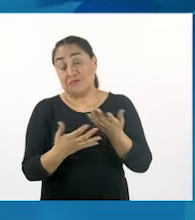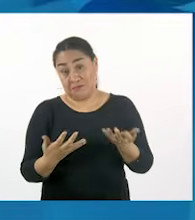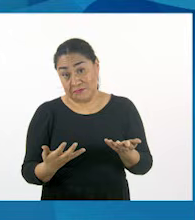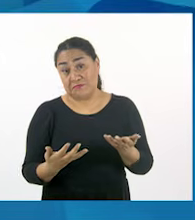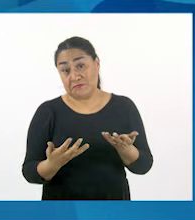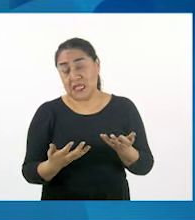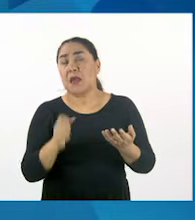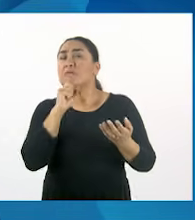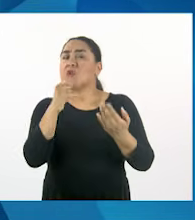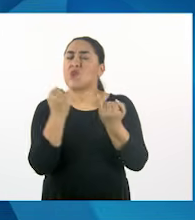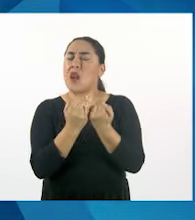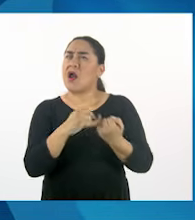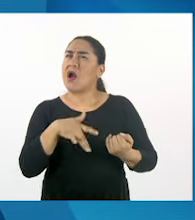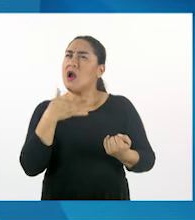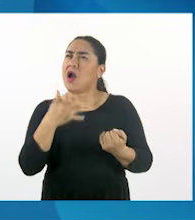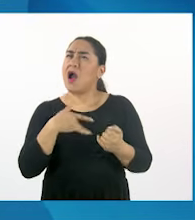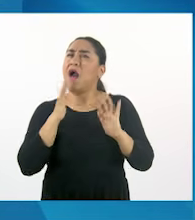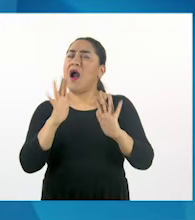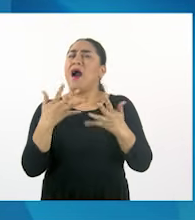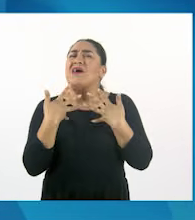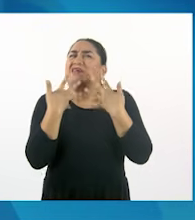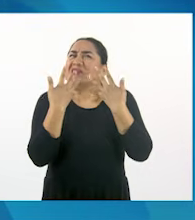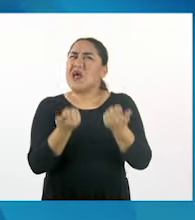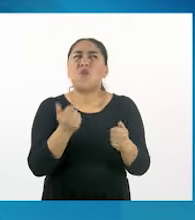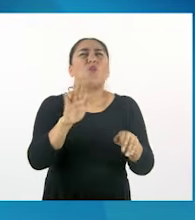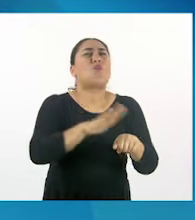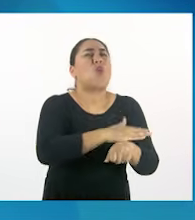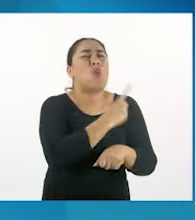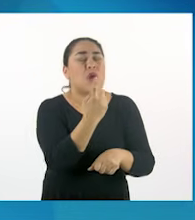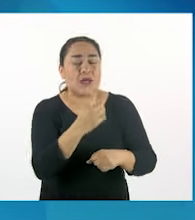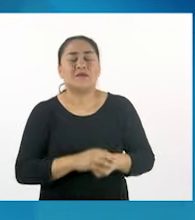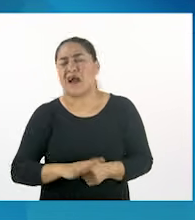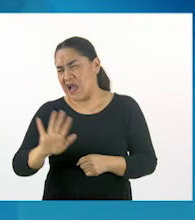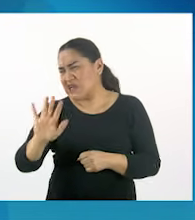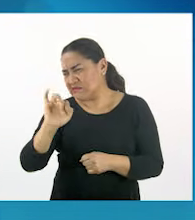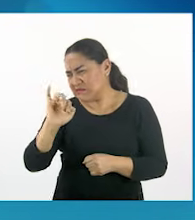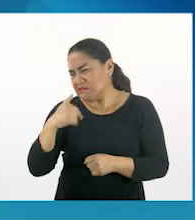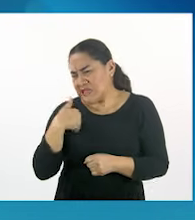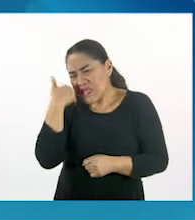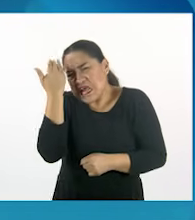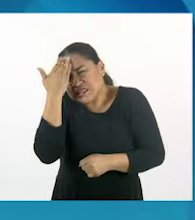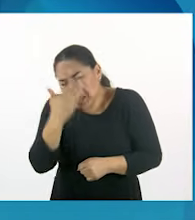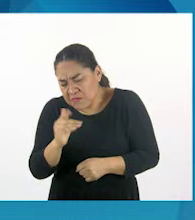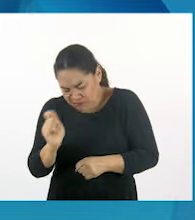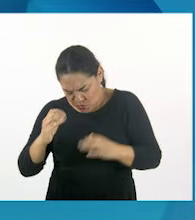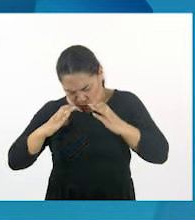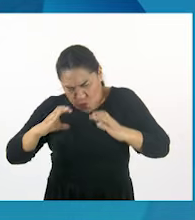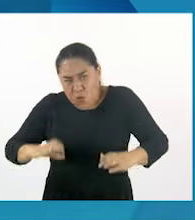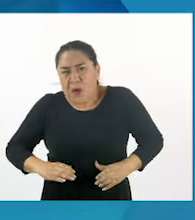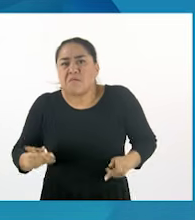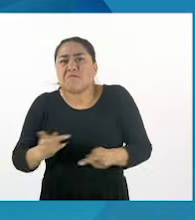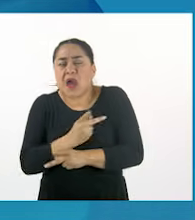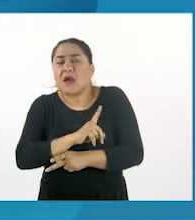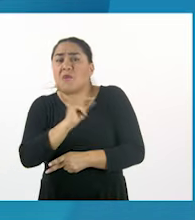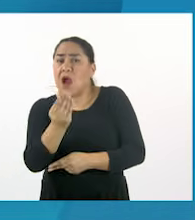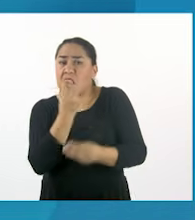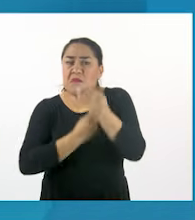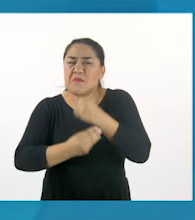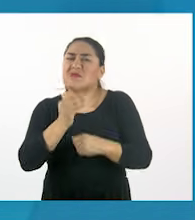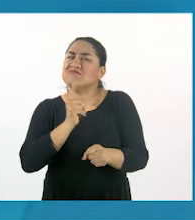entiendes por qué suceden las cosas. Sí, quiero entender lo que pasa en mi cuerpo y conocer los alimentos.